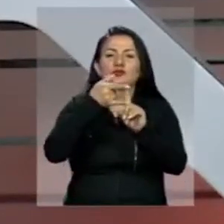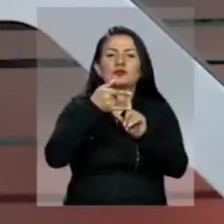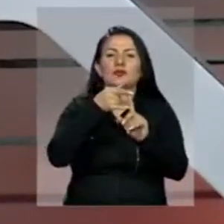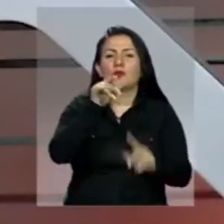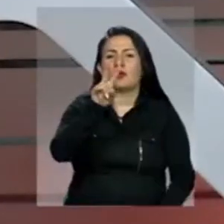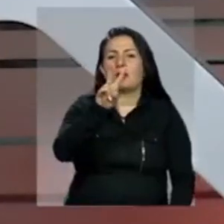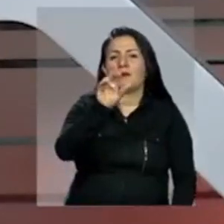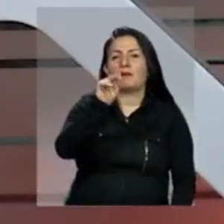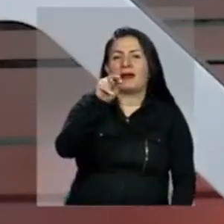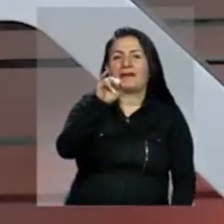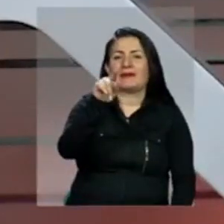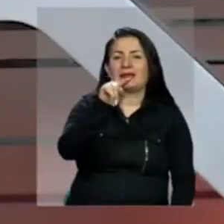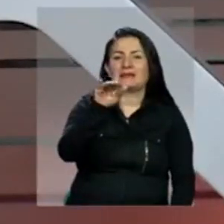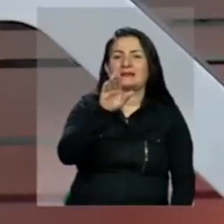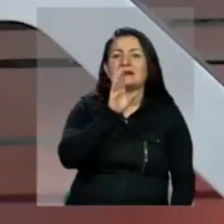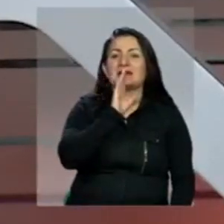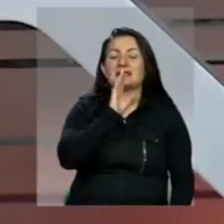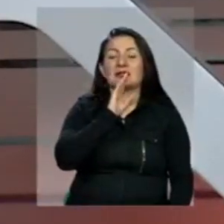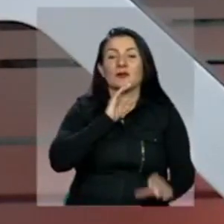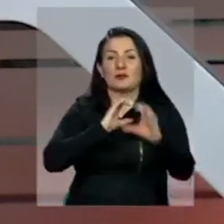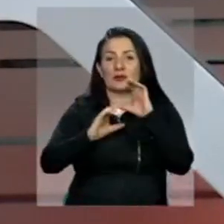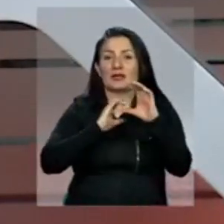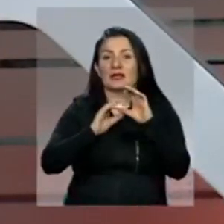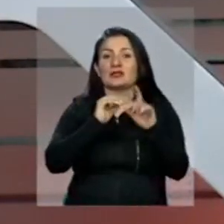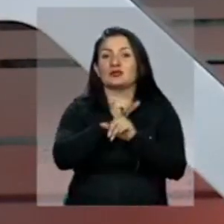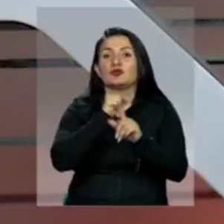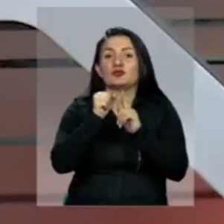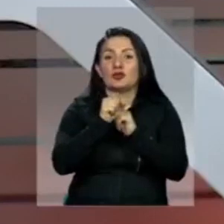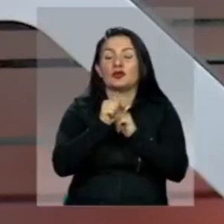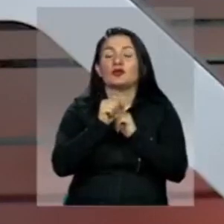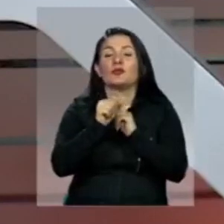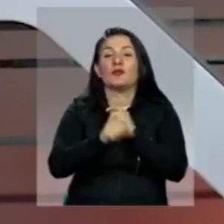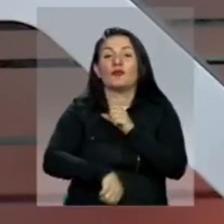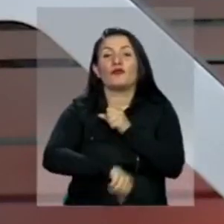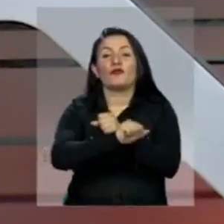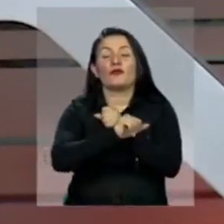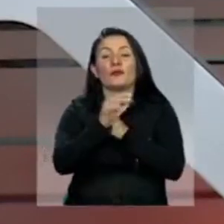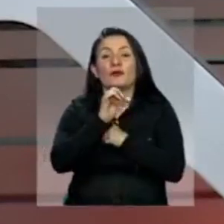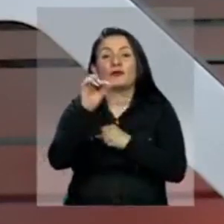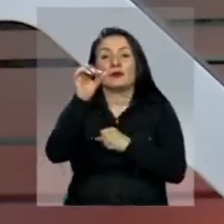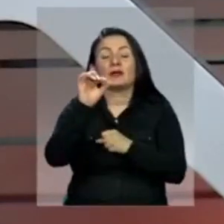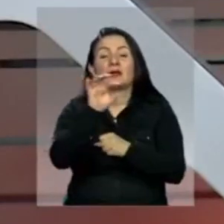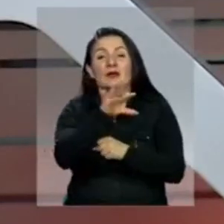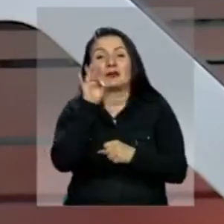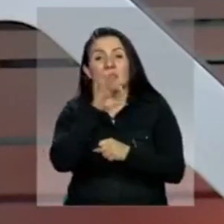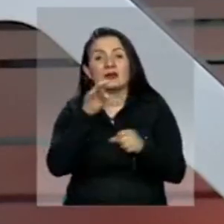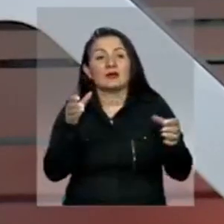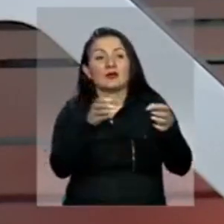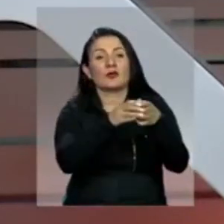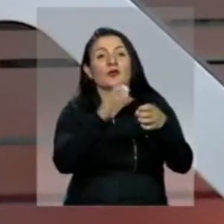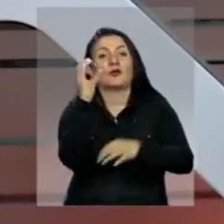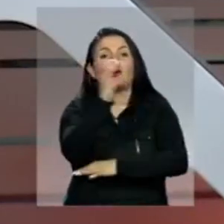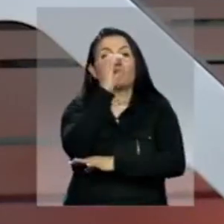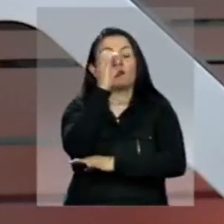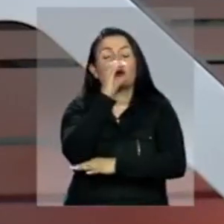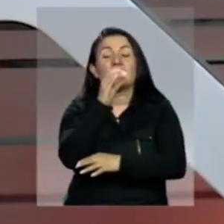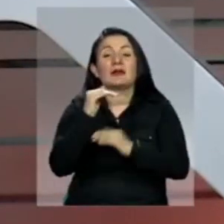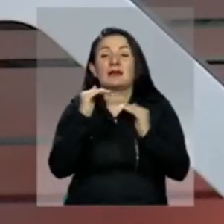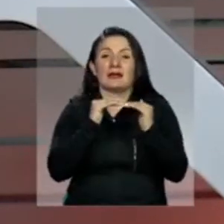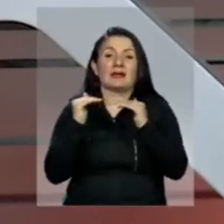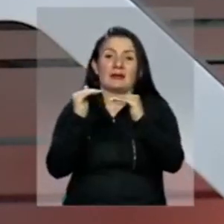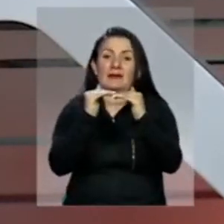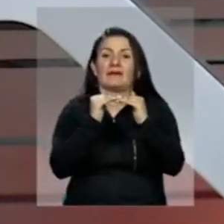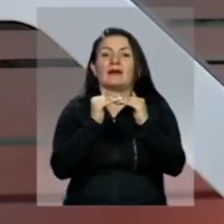Córdoba. Ella es futbolista profesional y comunicadora también social, es colega, ha sido parte de la Selección Colombia de Mayores y ha jugado para Equidad